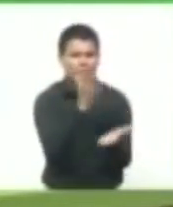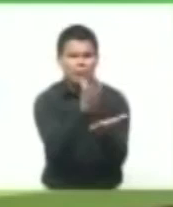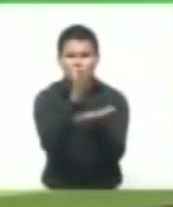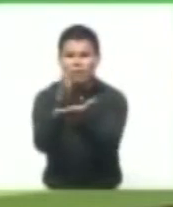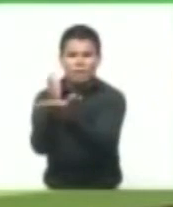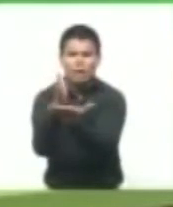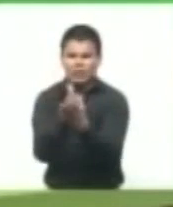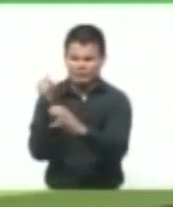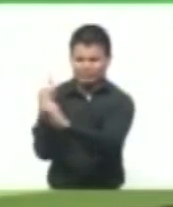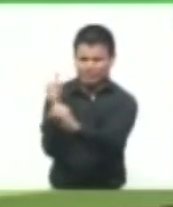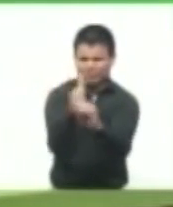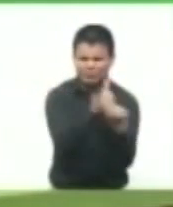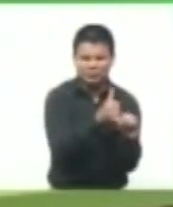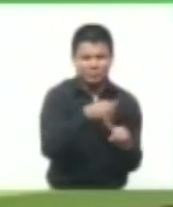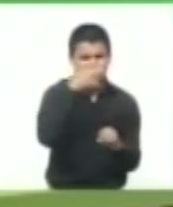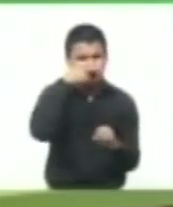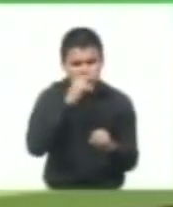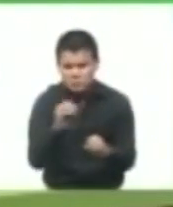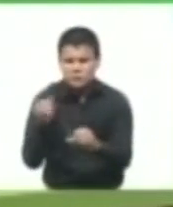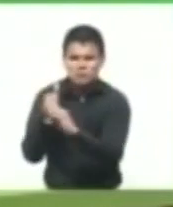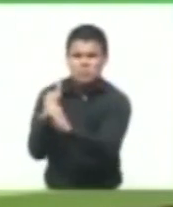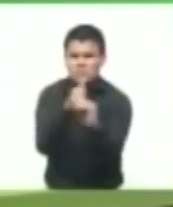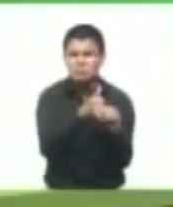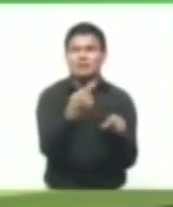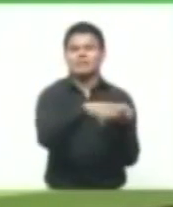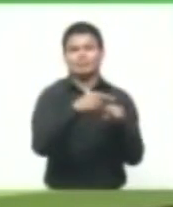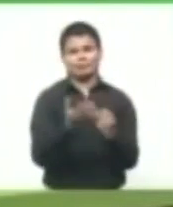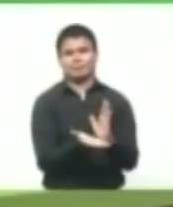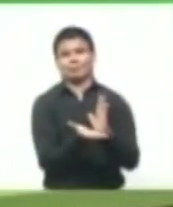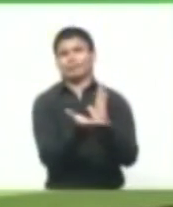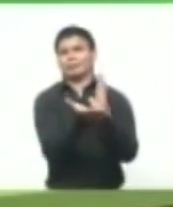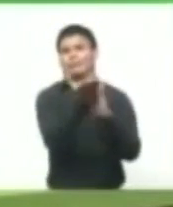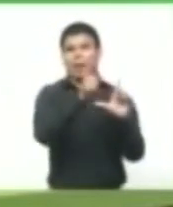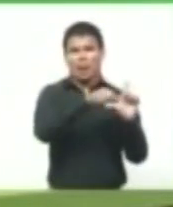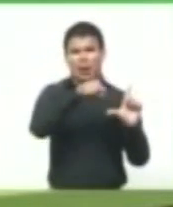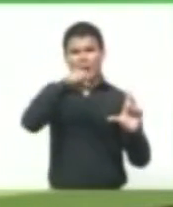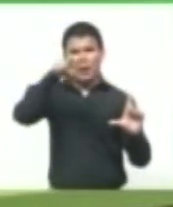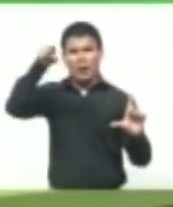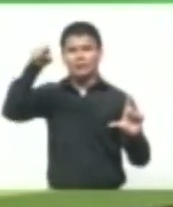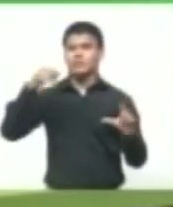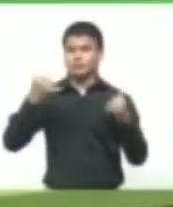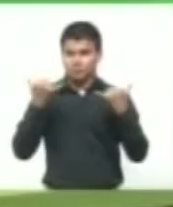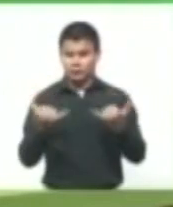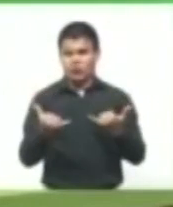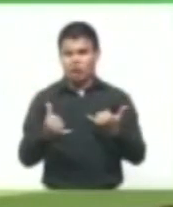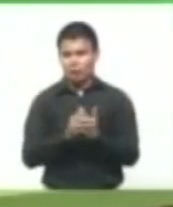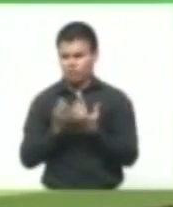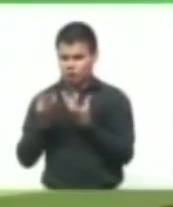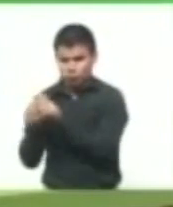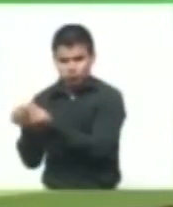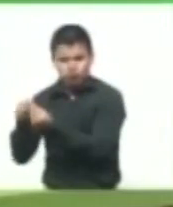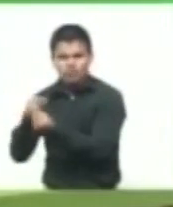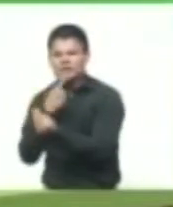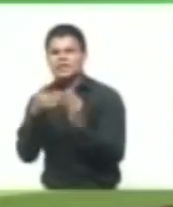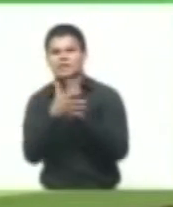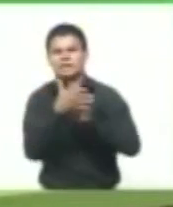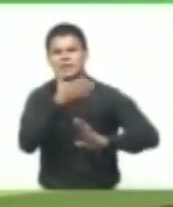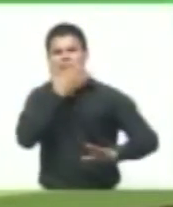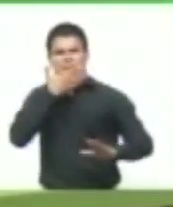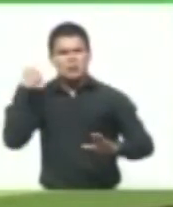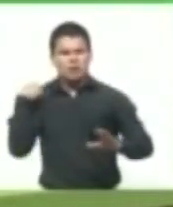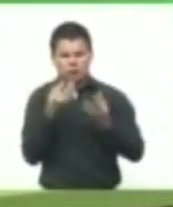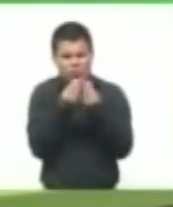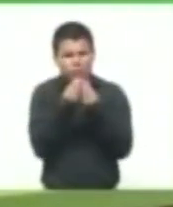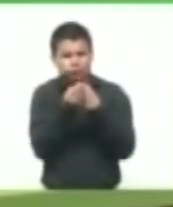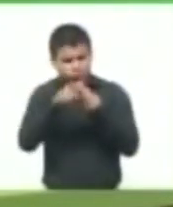penas más fuertes son exigidas por los defensores de los derechos de los niños e incluso piden cadena perpetua y castración química. Un abogado